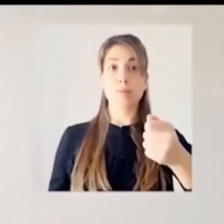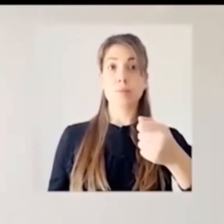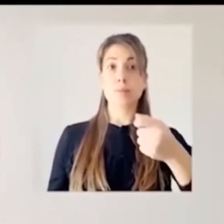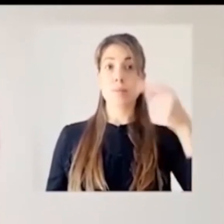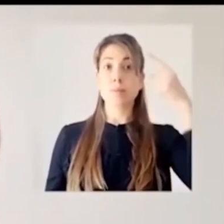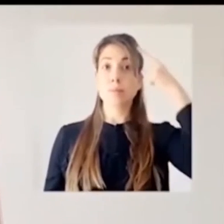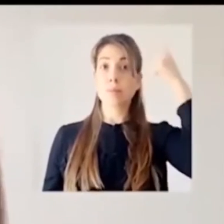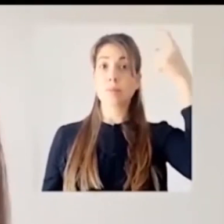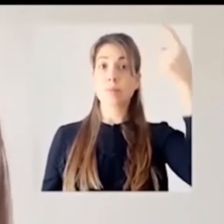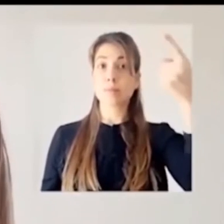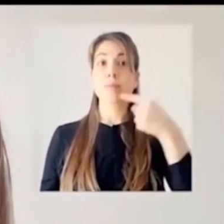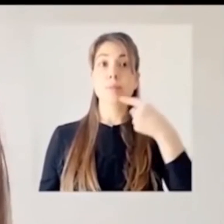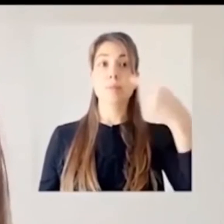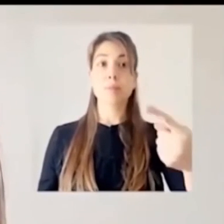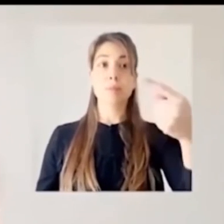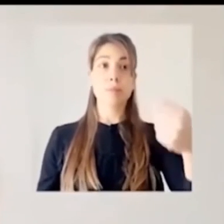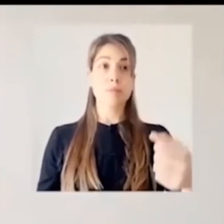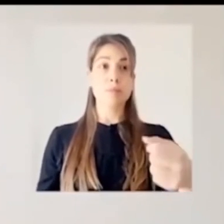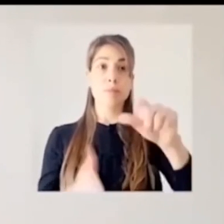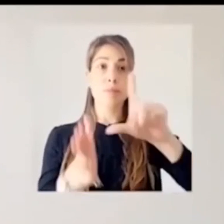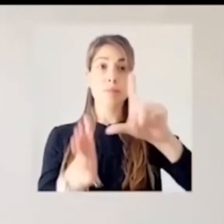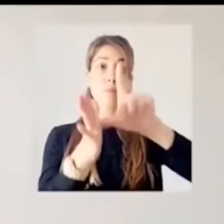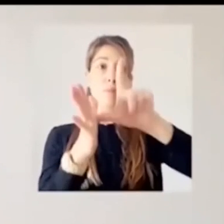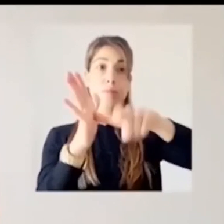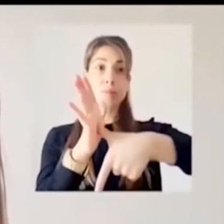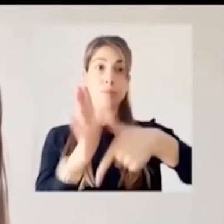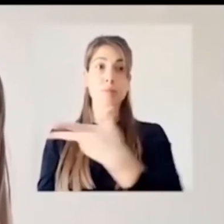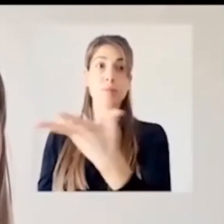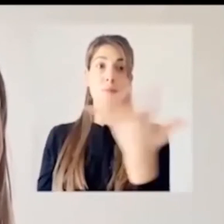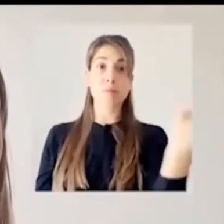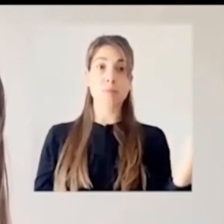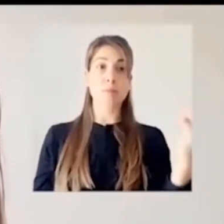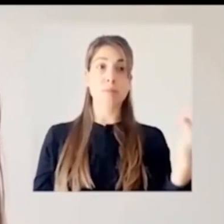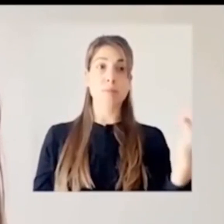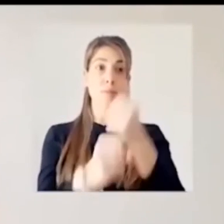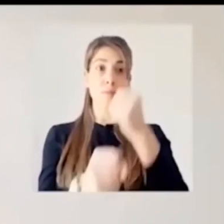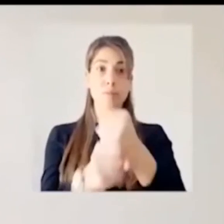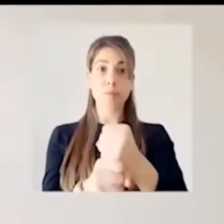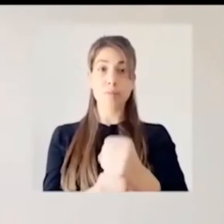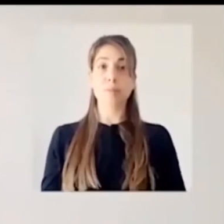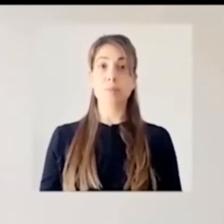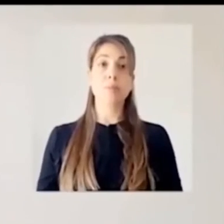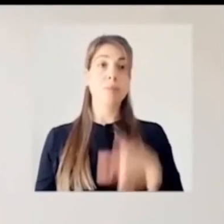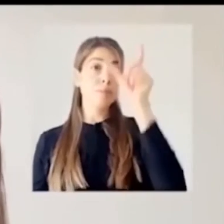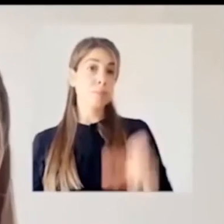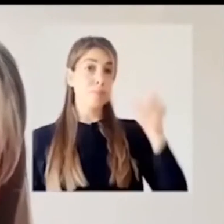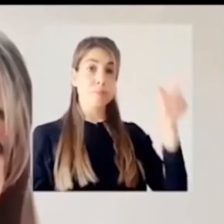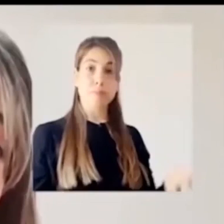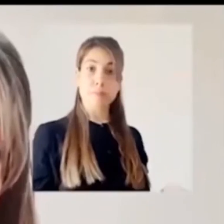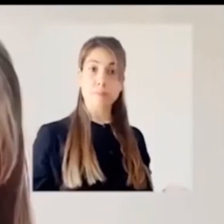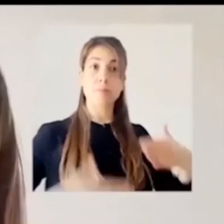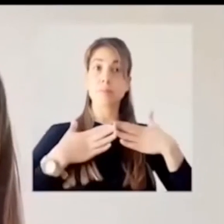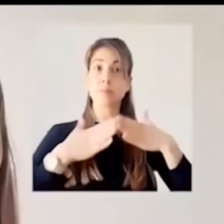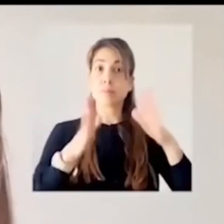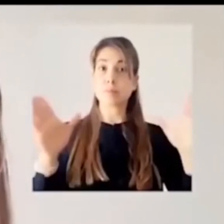y saber que la predisposición de cada uno es lo que va a marcar y va a poder abrir